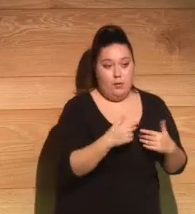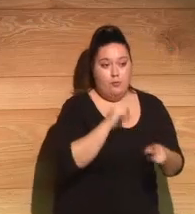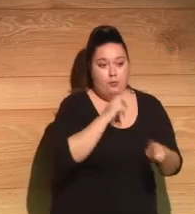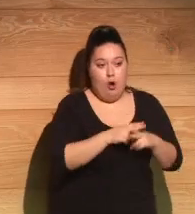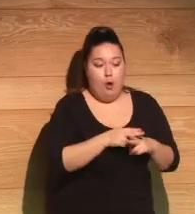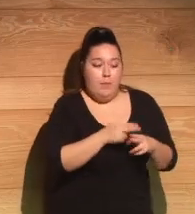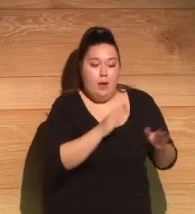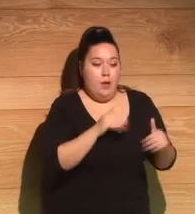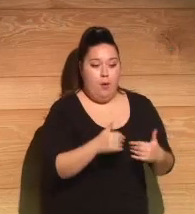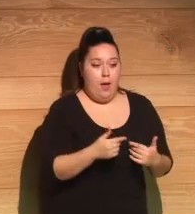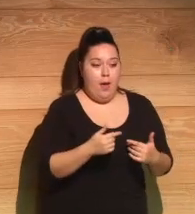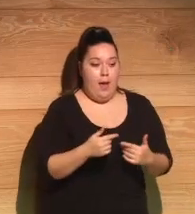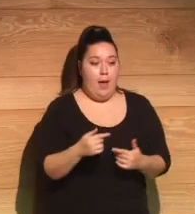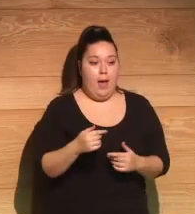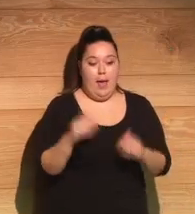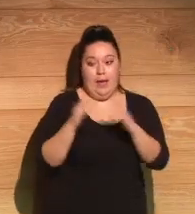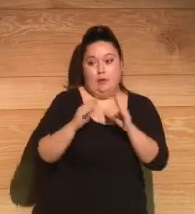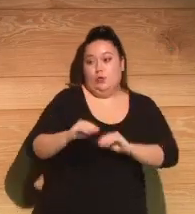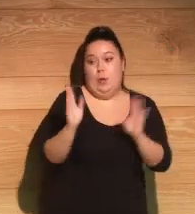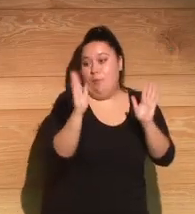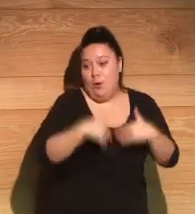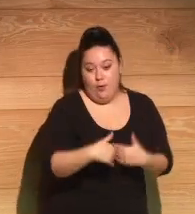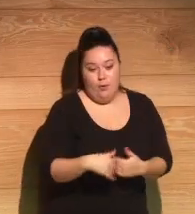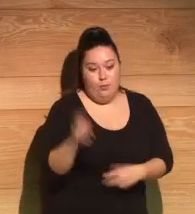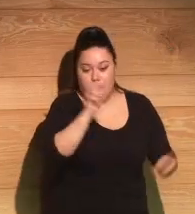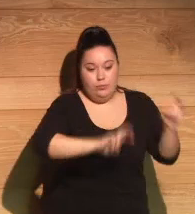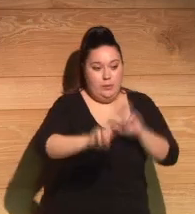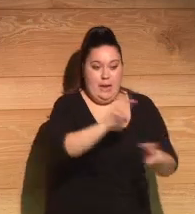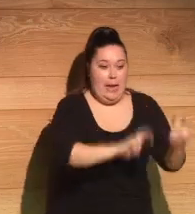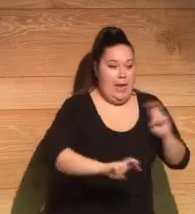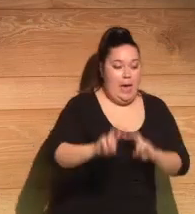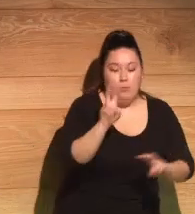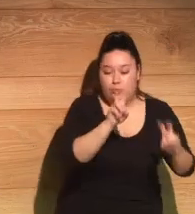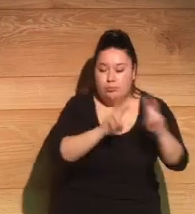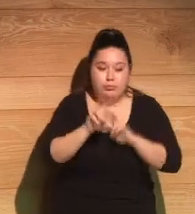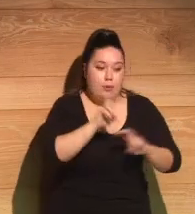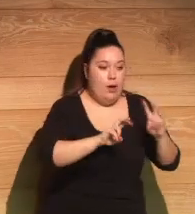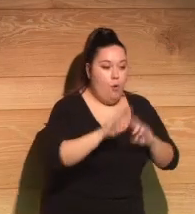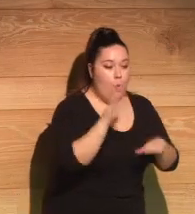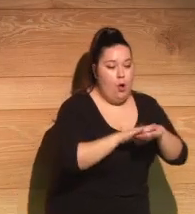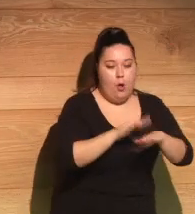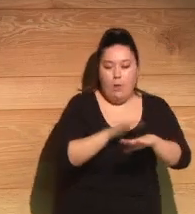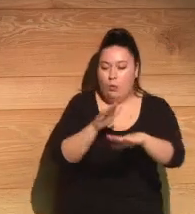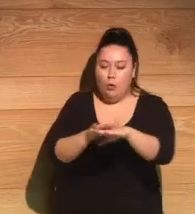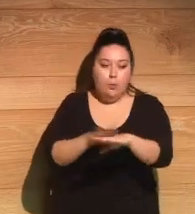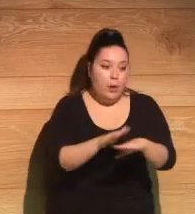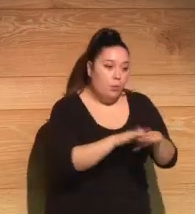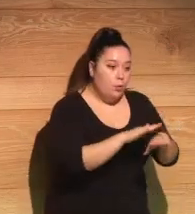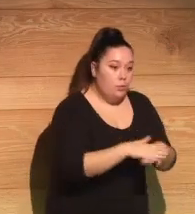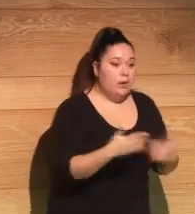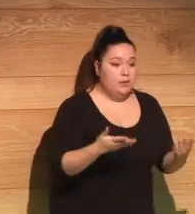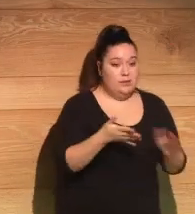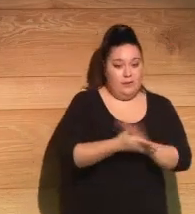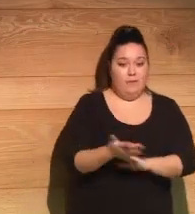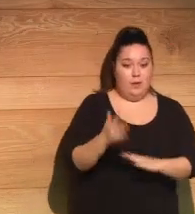nombre, no tiene dirección postal, no se le puede hacer un escrache. Entonces la gente busca denodadamente culpables en un contexto de irresponsabilidad